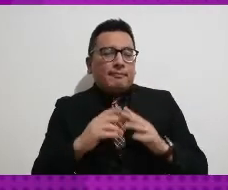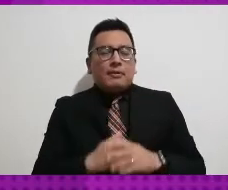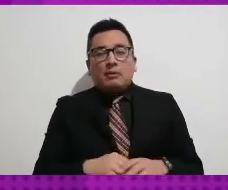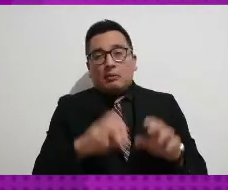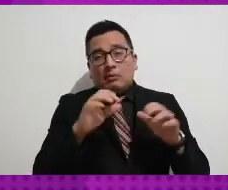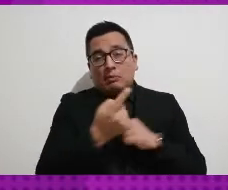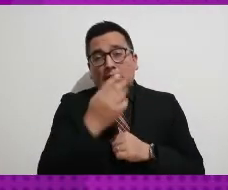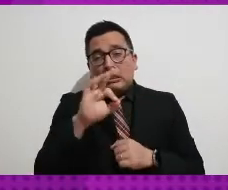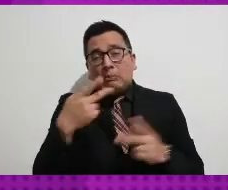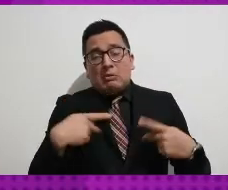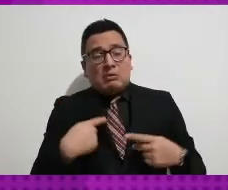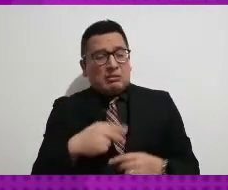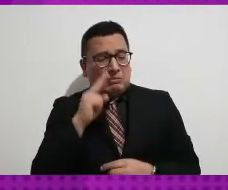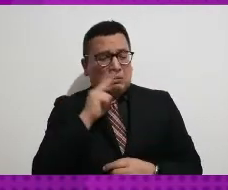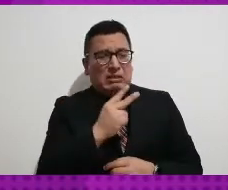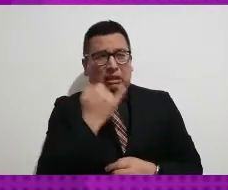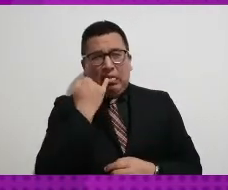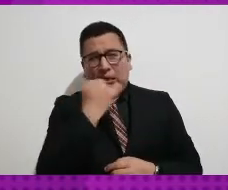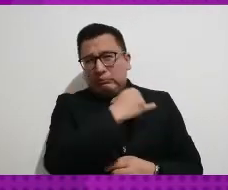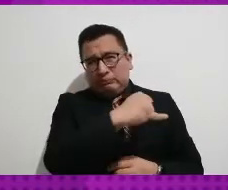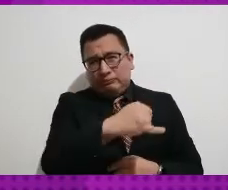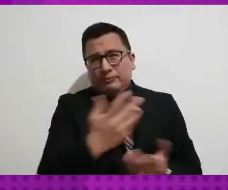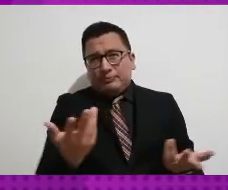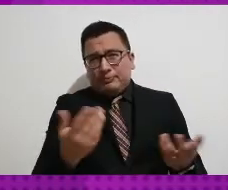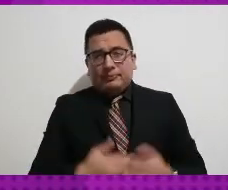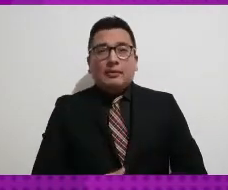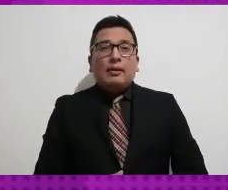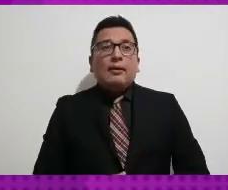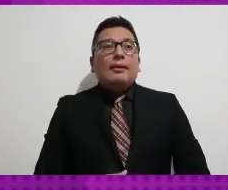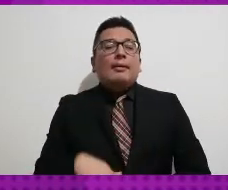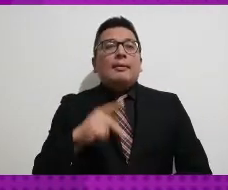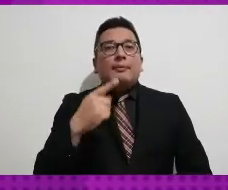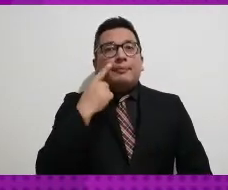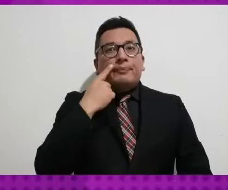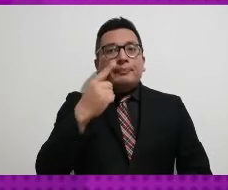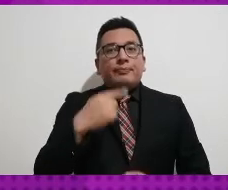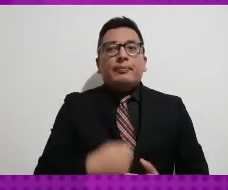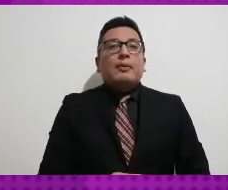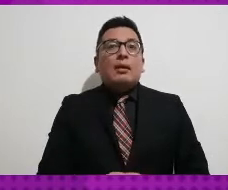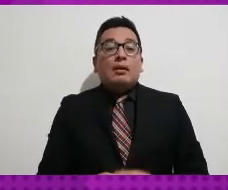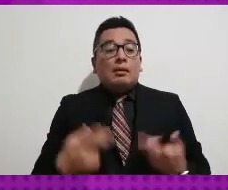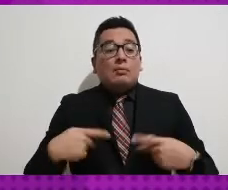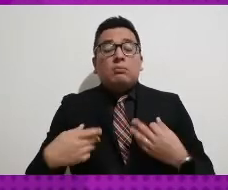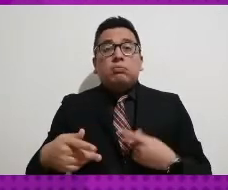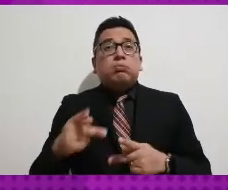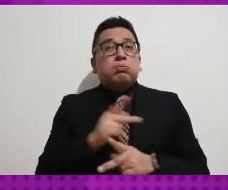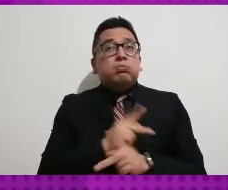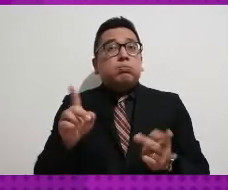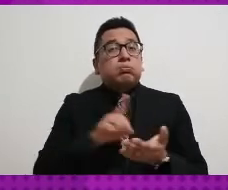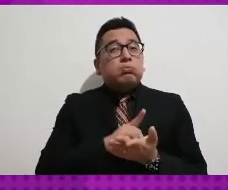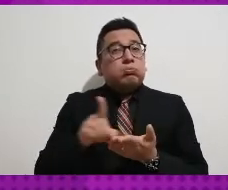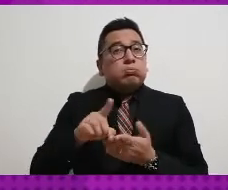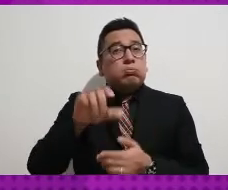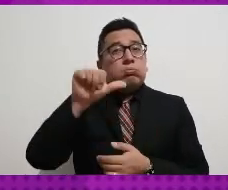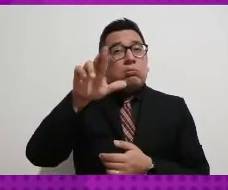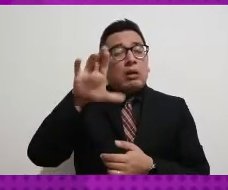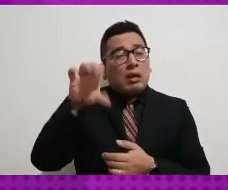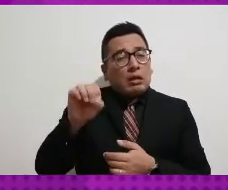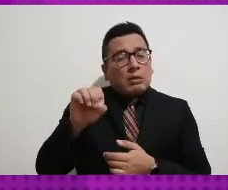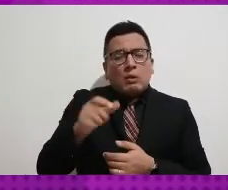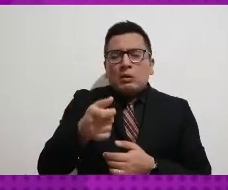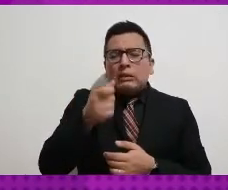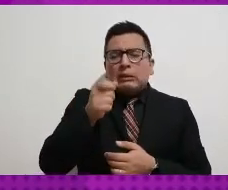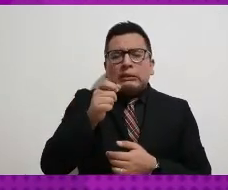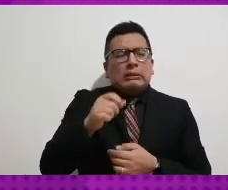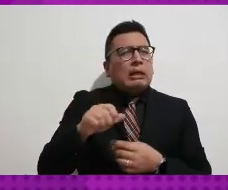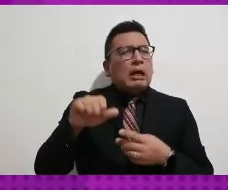una discriminación. Pero bueno, independientemente de los datos personales, todo ciudadano tiene derecho a sus derechos ARCO,